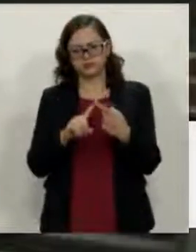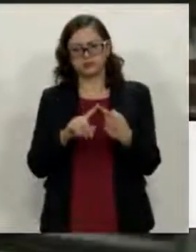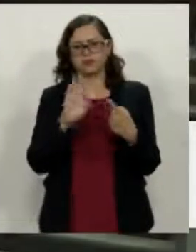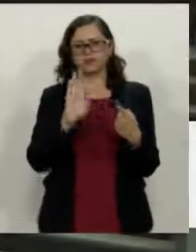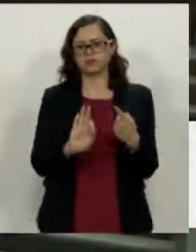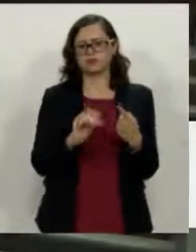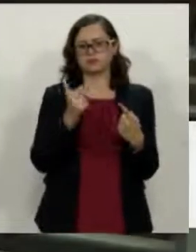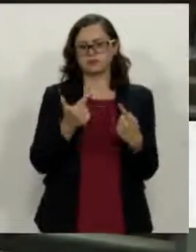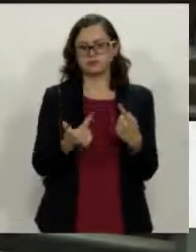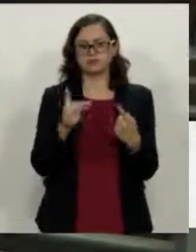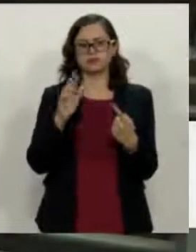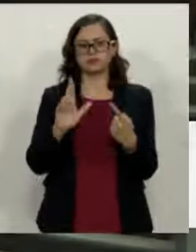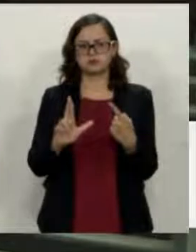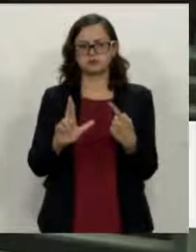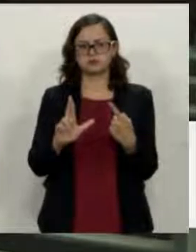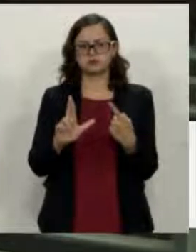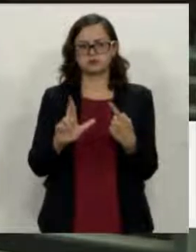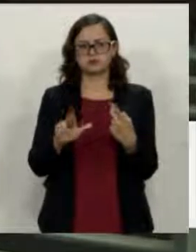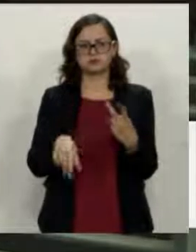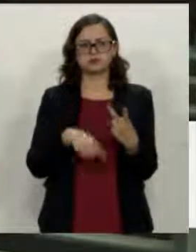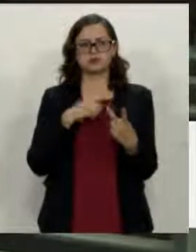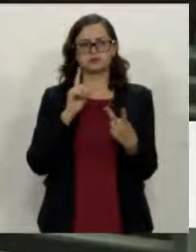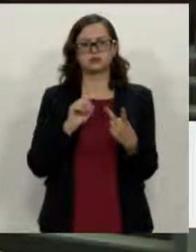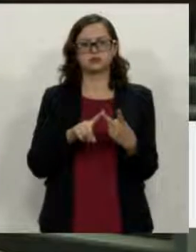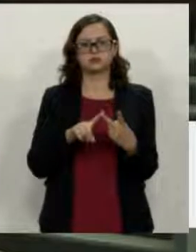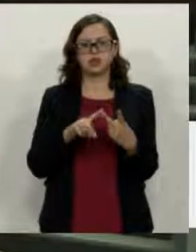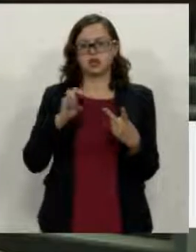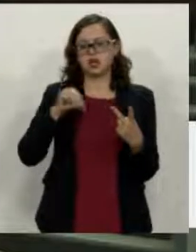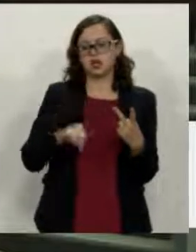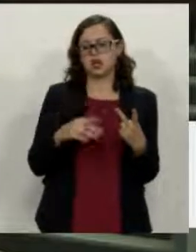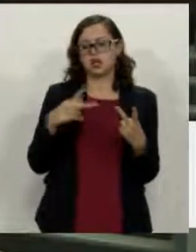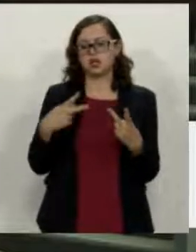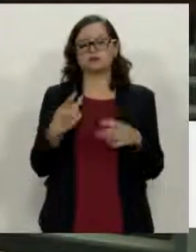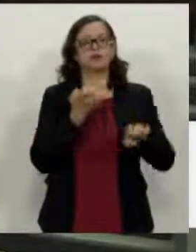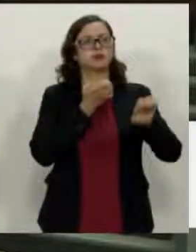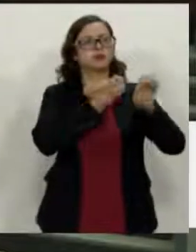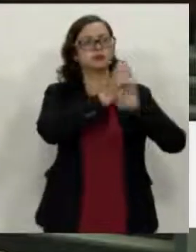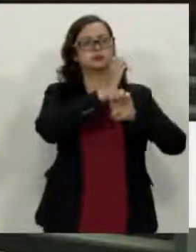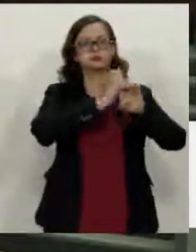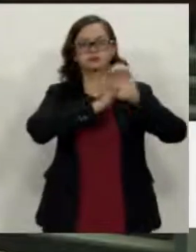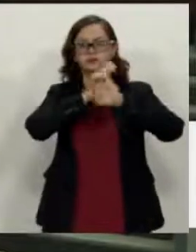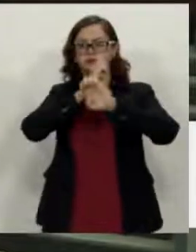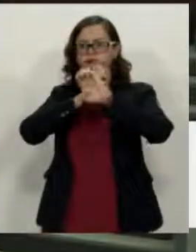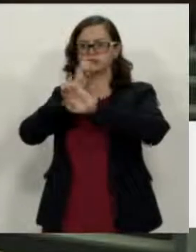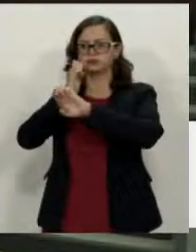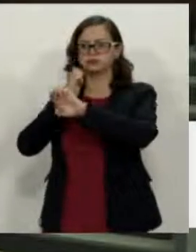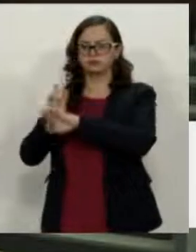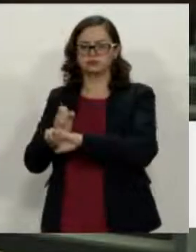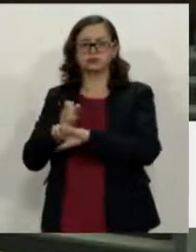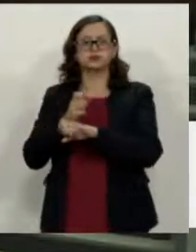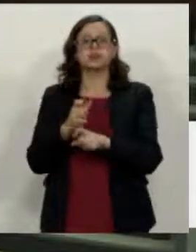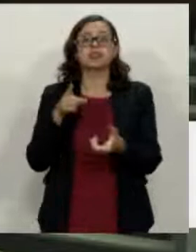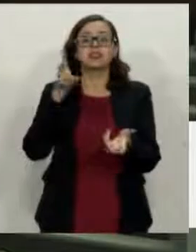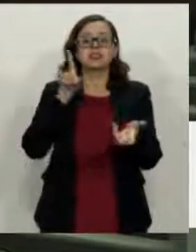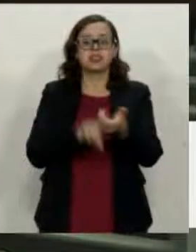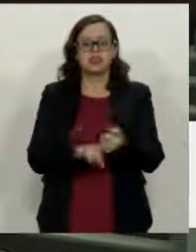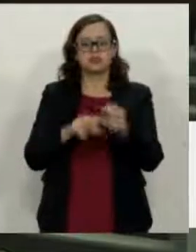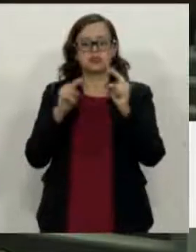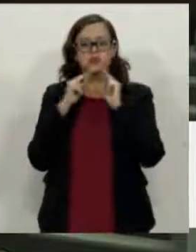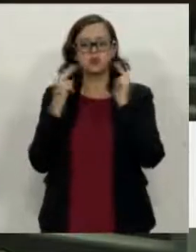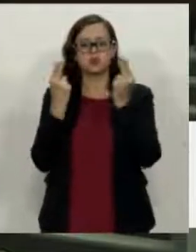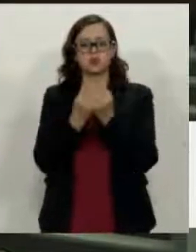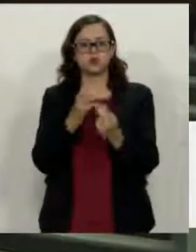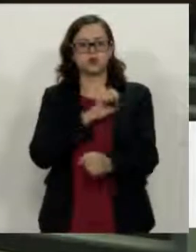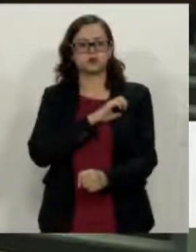Fiscalía General de la República y las de las entidades federativas por medio de sus unidades